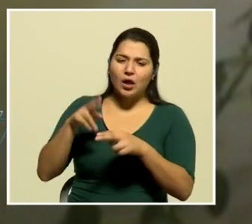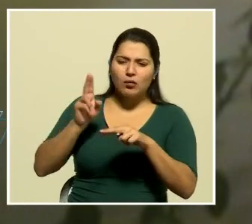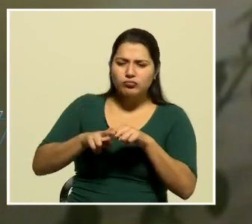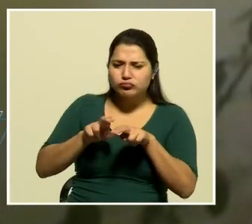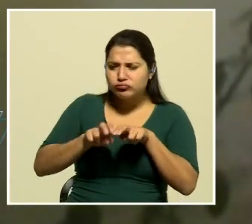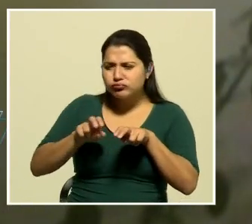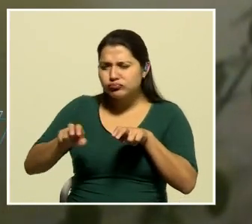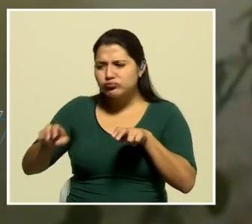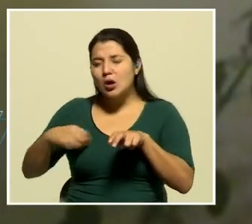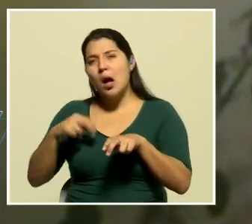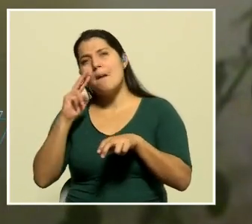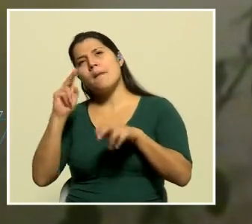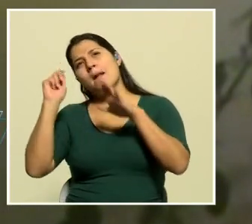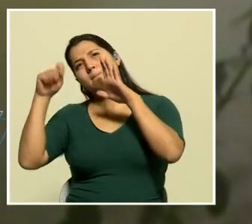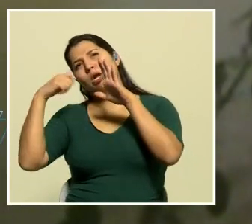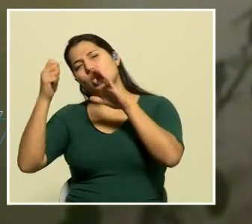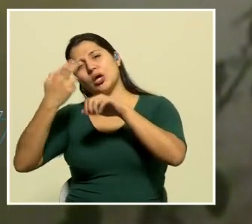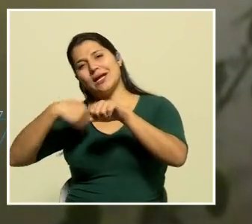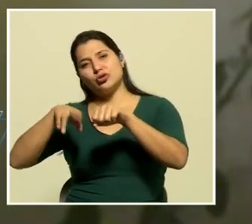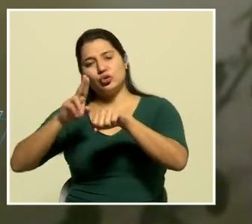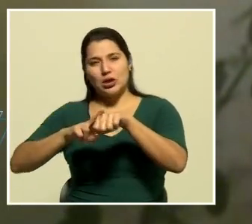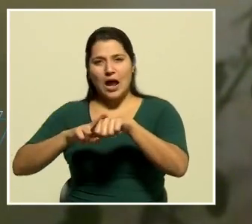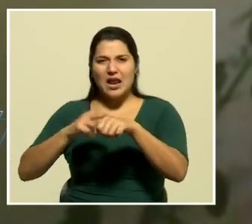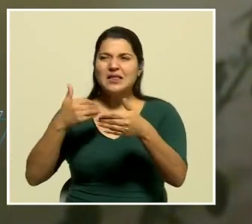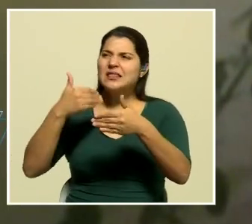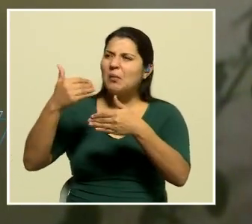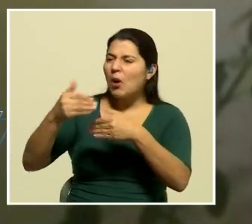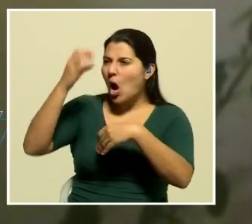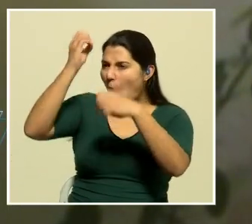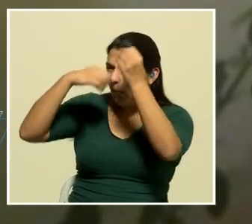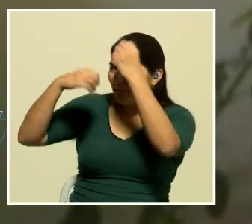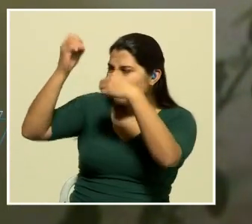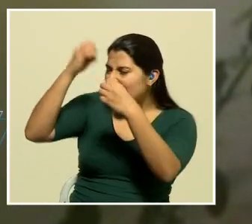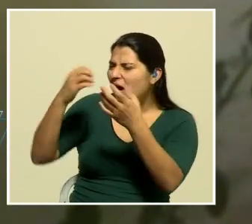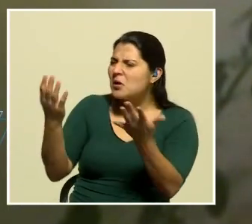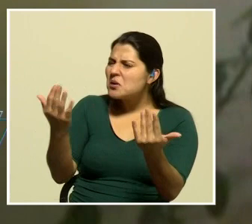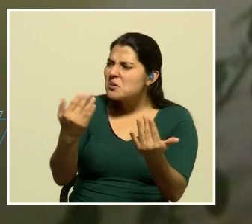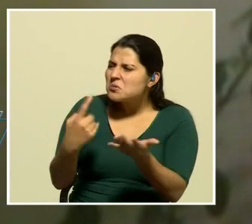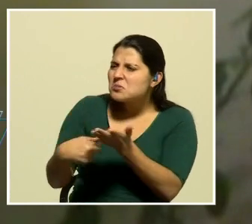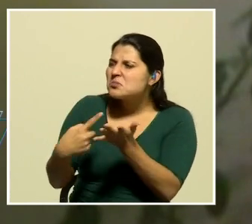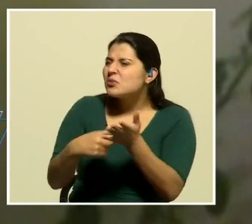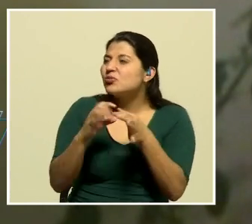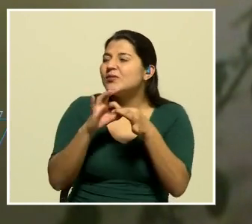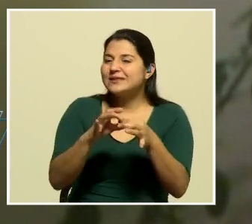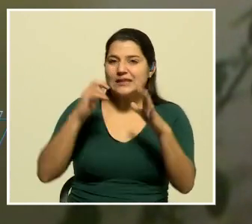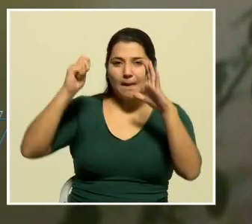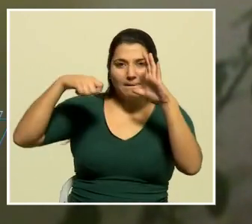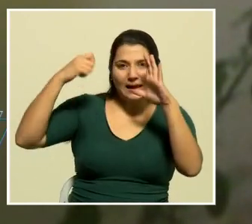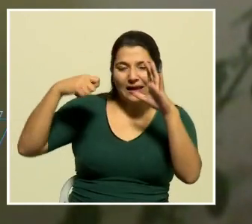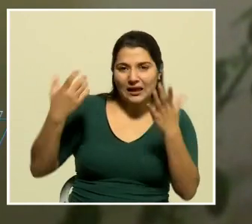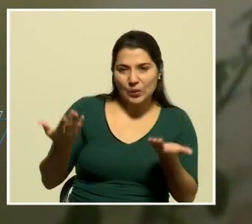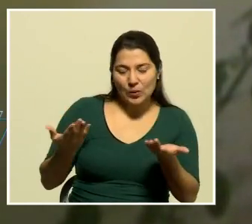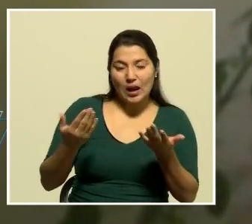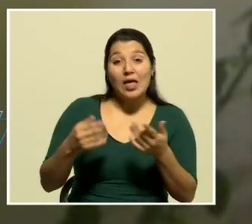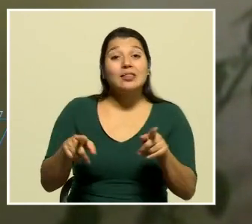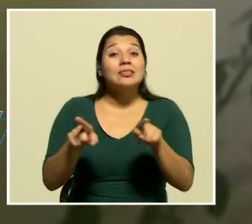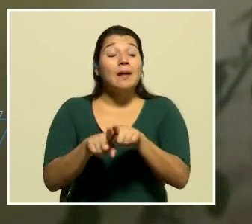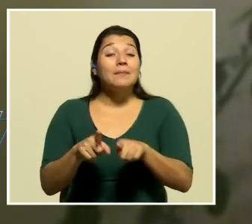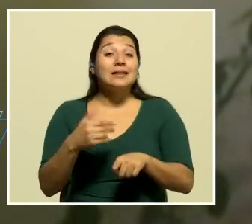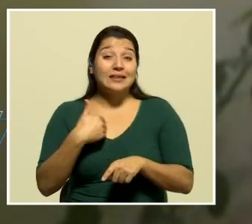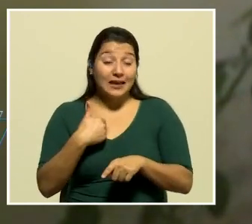todos juntos a ver una película nacional, después la comentábamos o teníamos un conversatorio. Tenemos